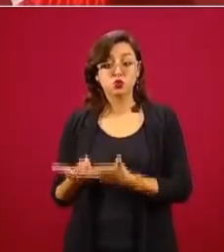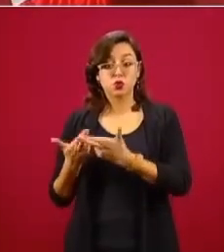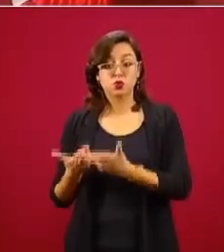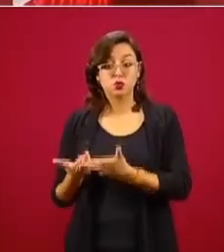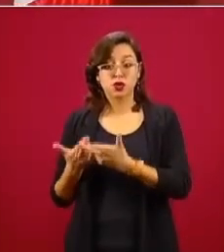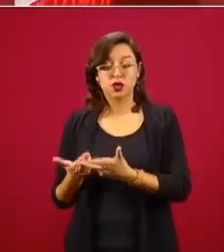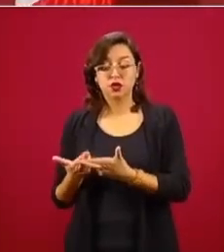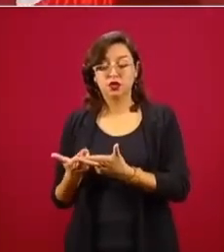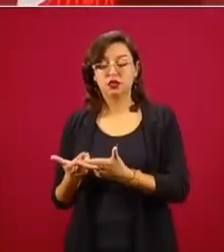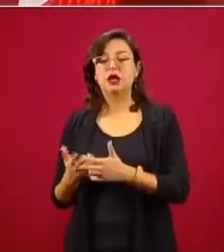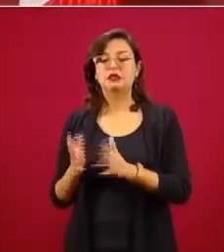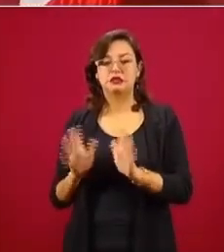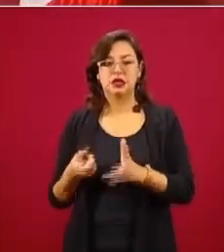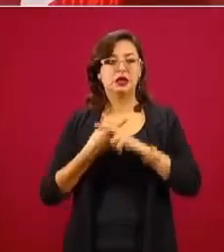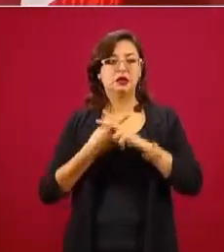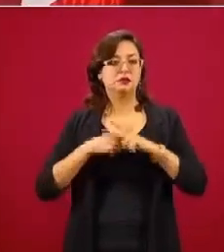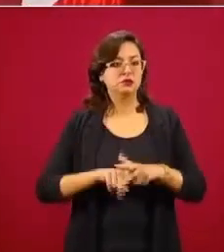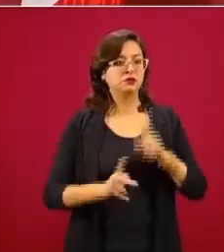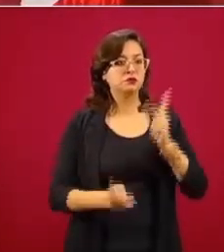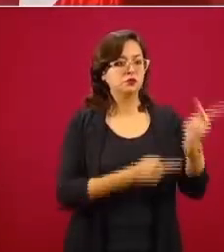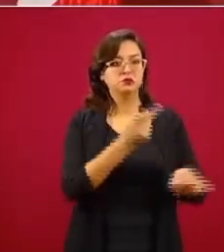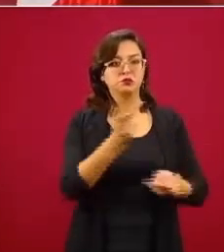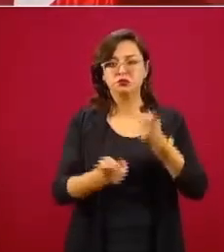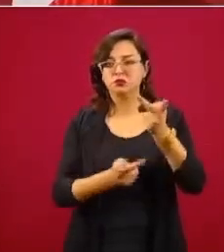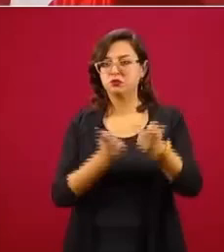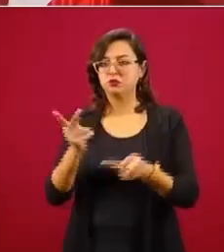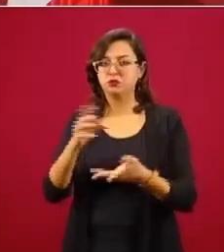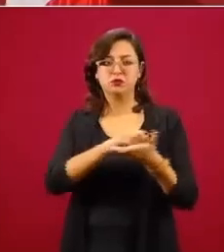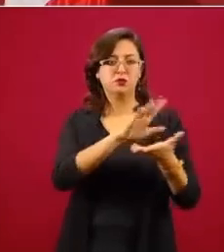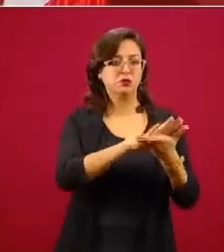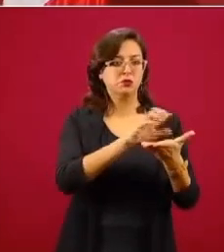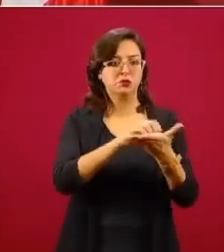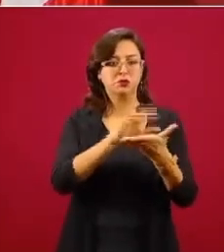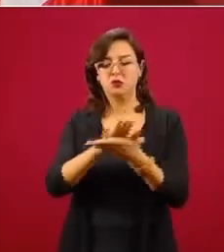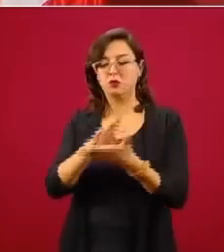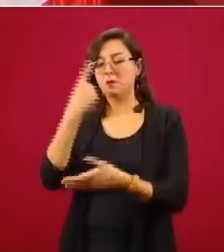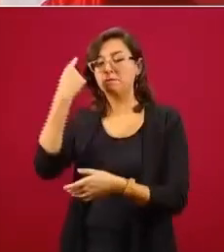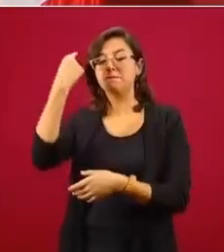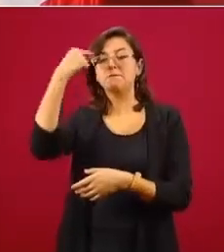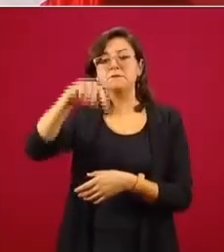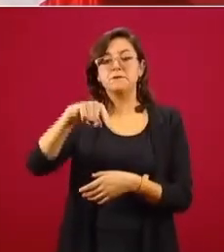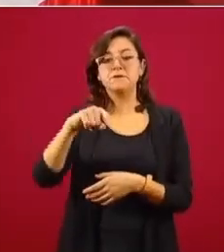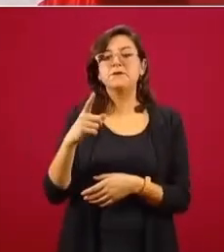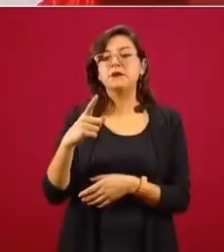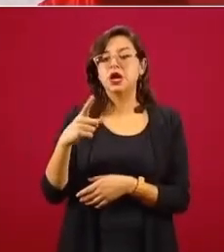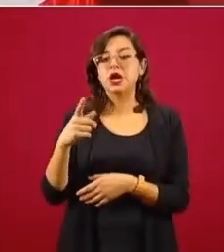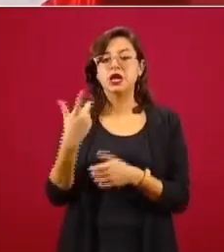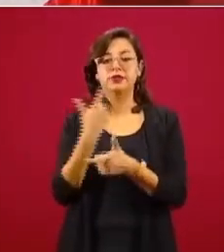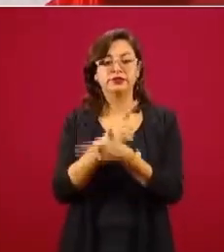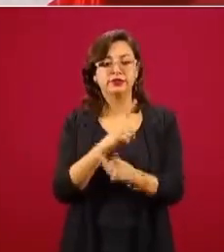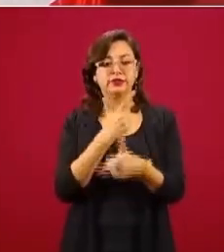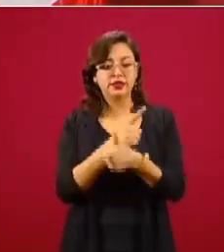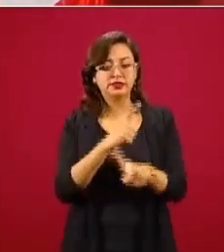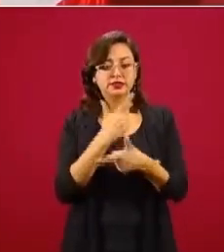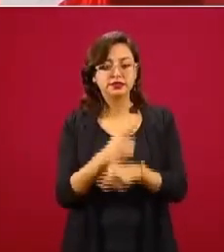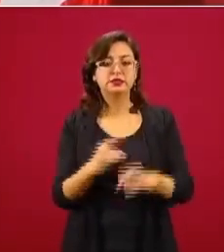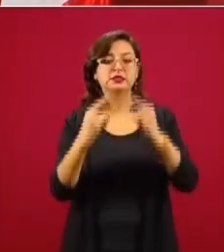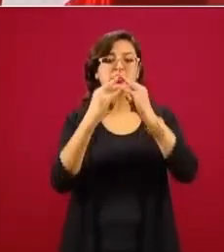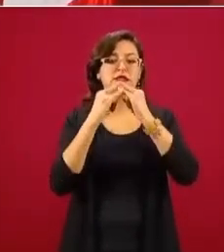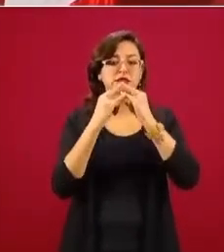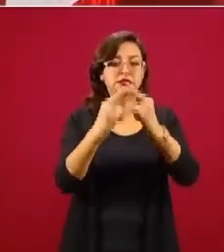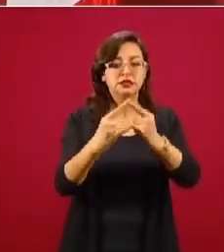haciendo los censos para taxistas camareros meseros tianguistas